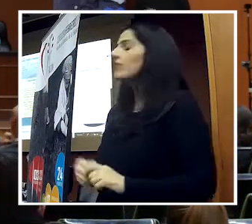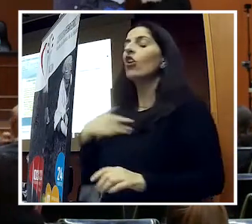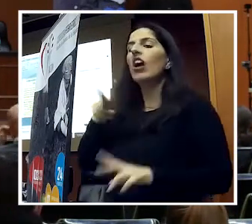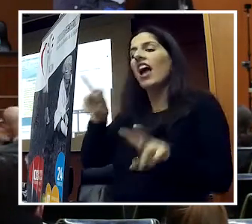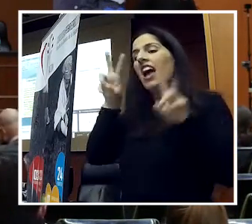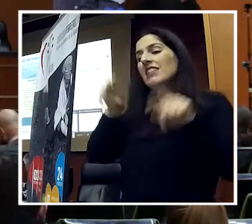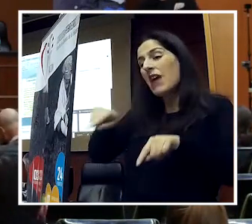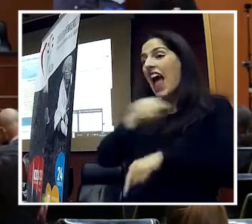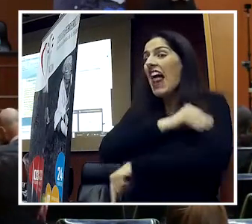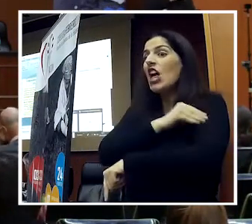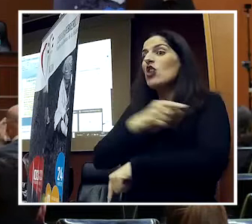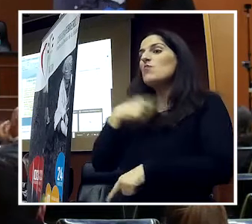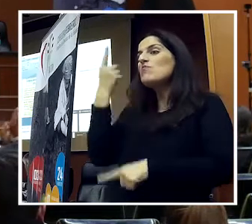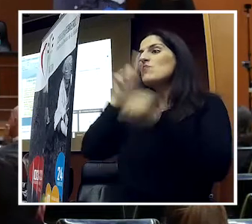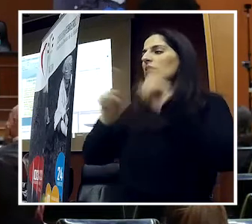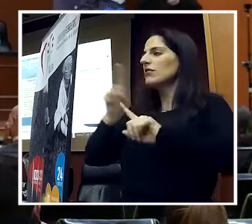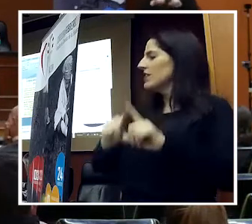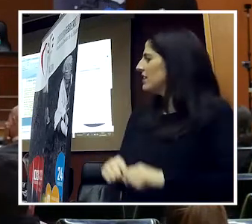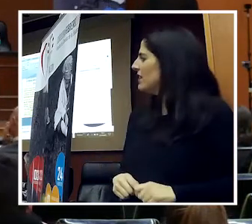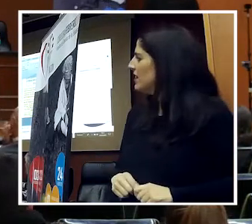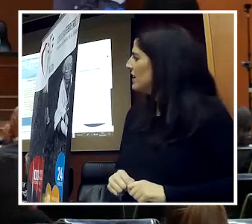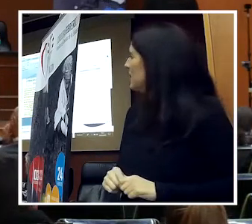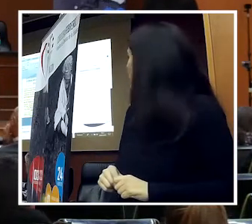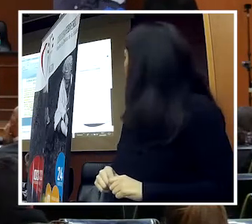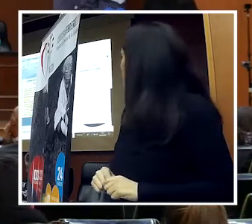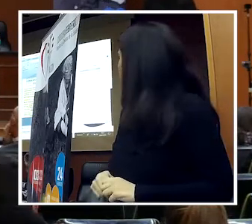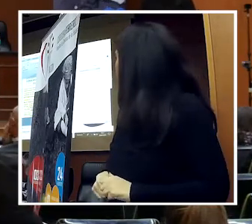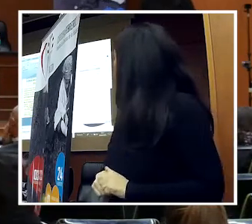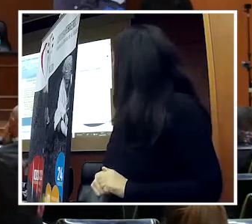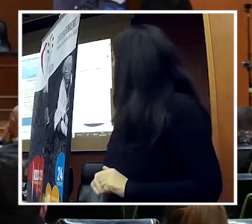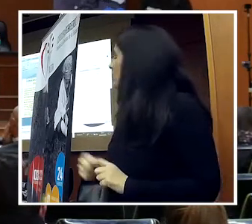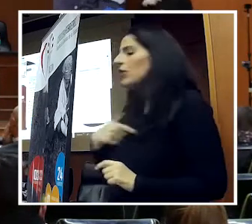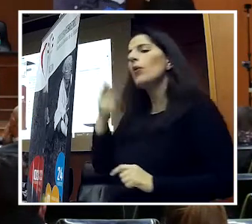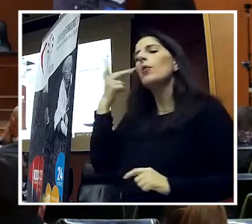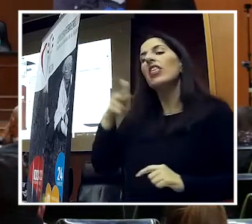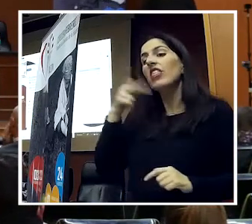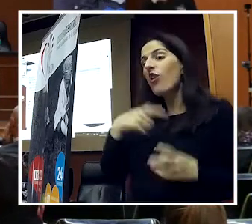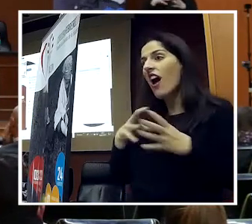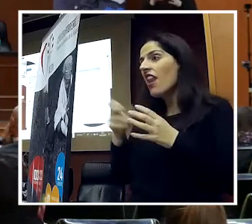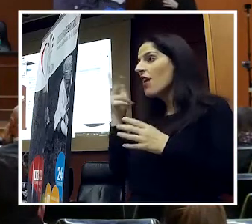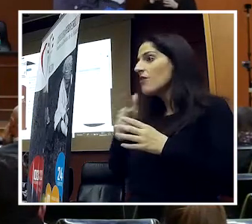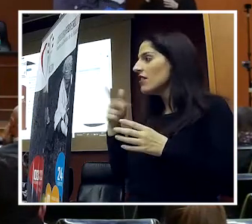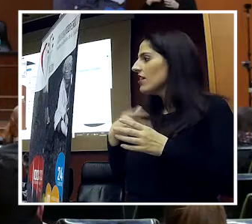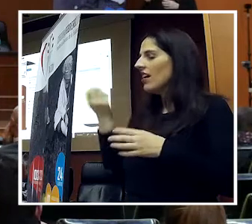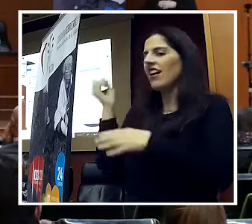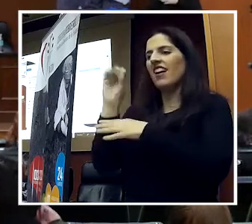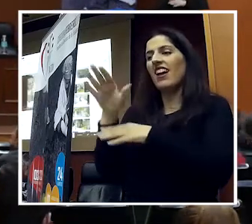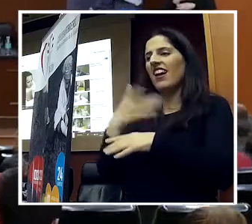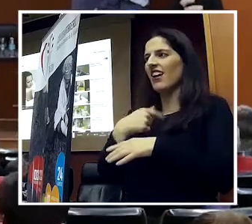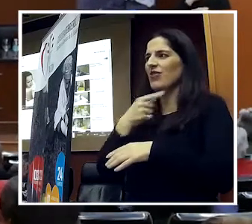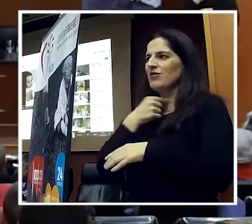problema porque, no sé si te voy a saber, no sé si está el compañero, a ver si consigo encontrar, que tenía aquí un vídeo y siempre me resulta